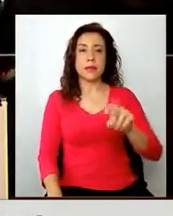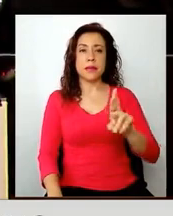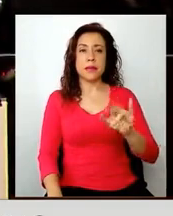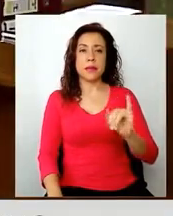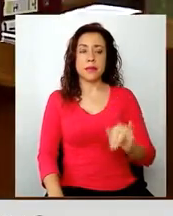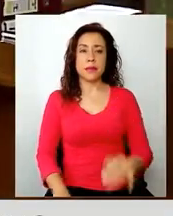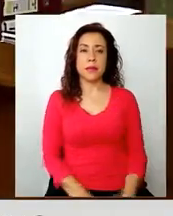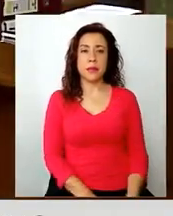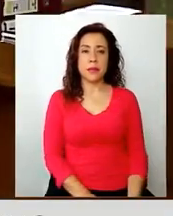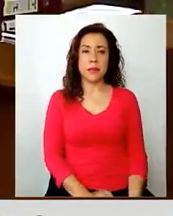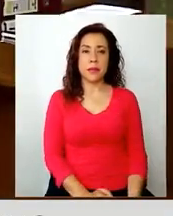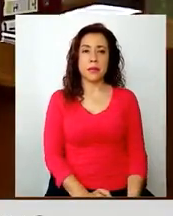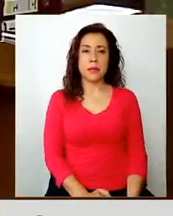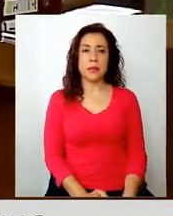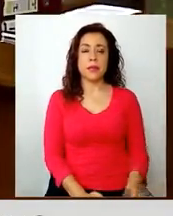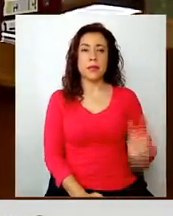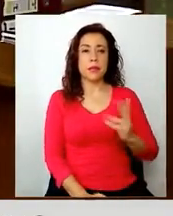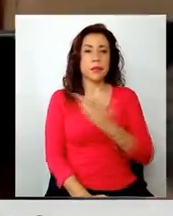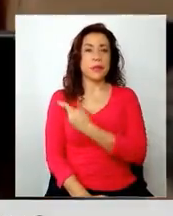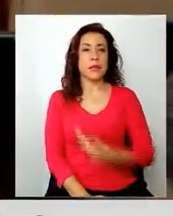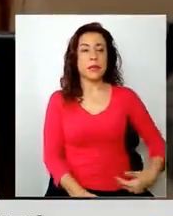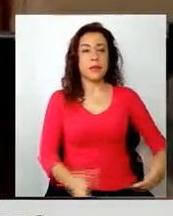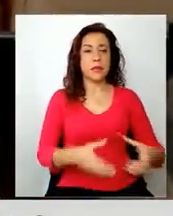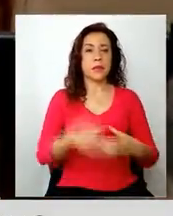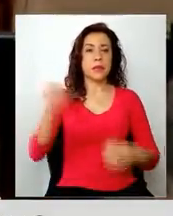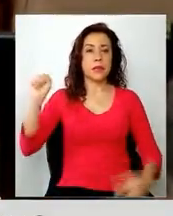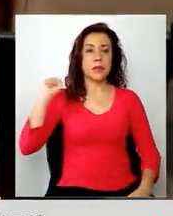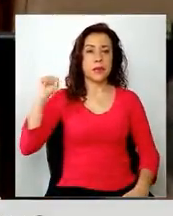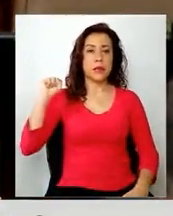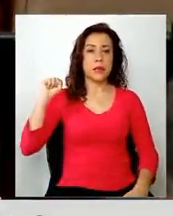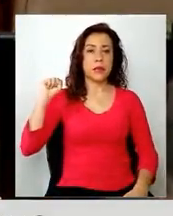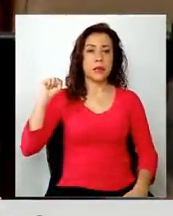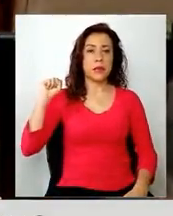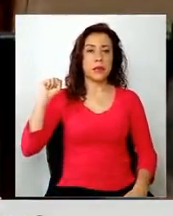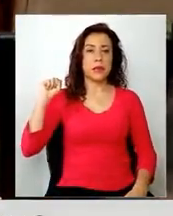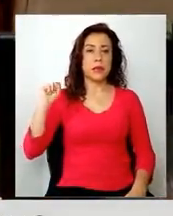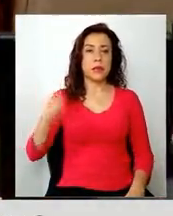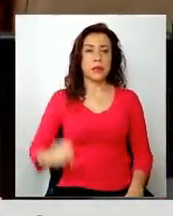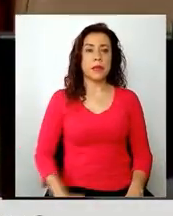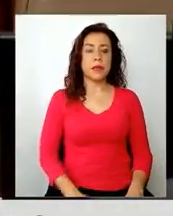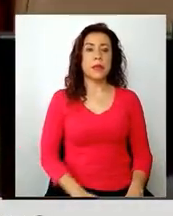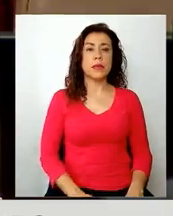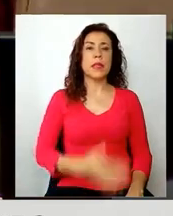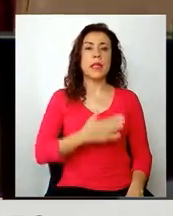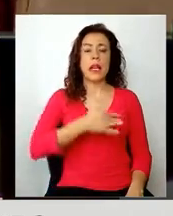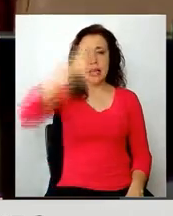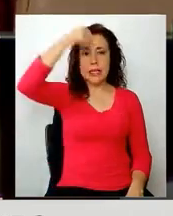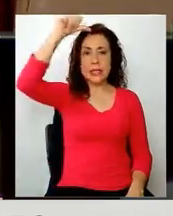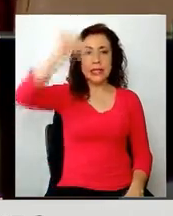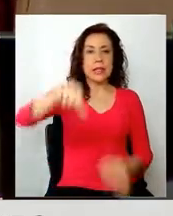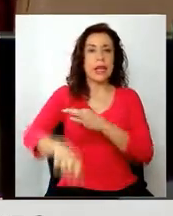señor presidente el partido comunista quiere sancionar a la embajadora de Estados Unidos por decir una verdad